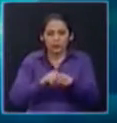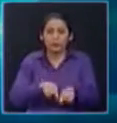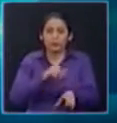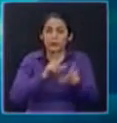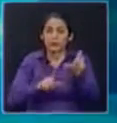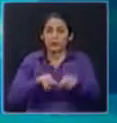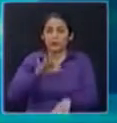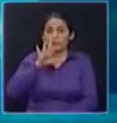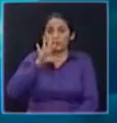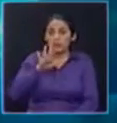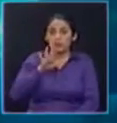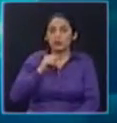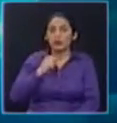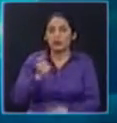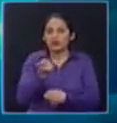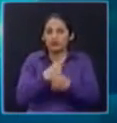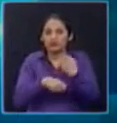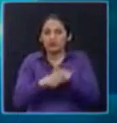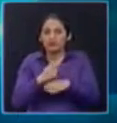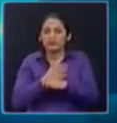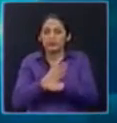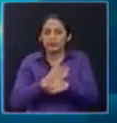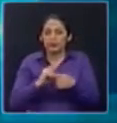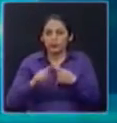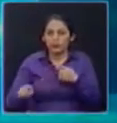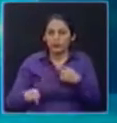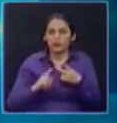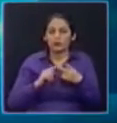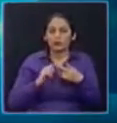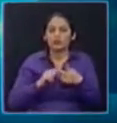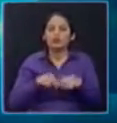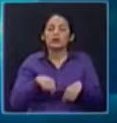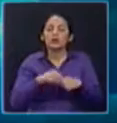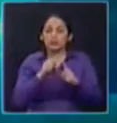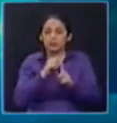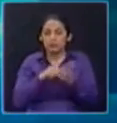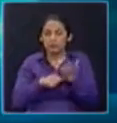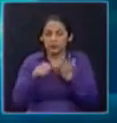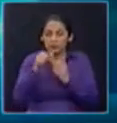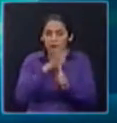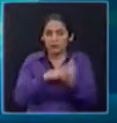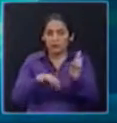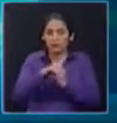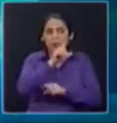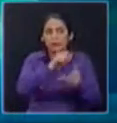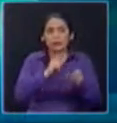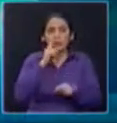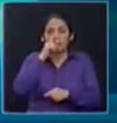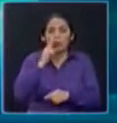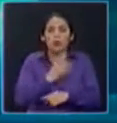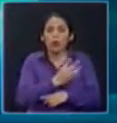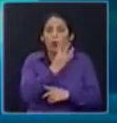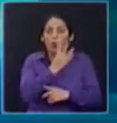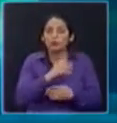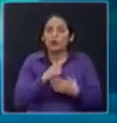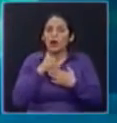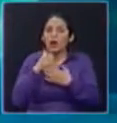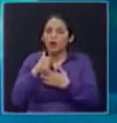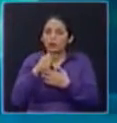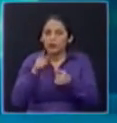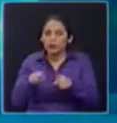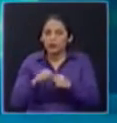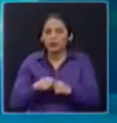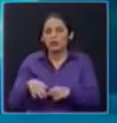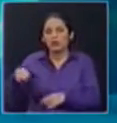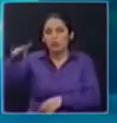que comerciaban la madera, 4 funcionarios del Ministerio del Ambiente que facilitaban las guías de movilización del producto y